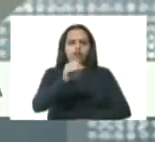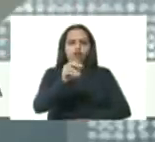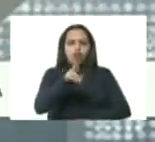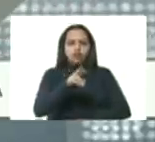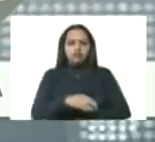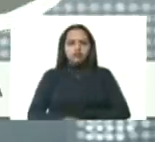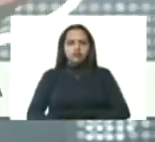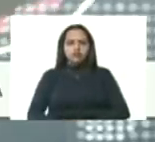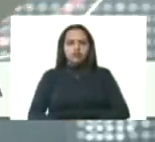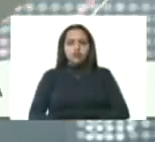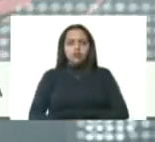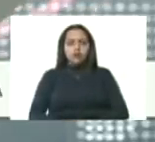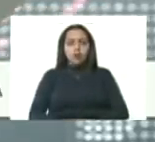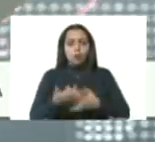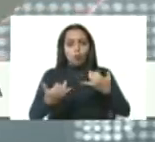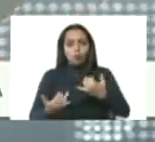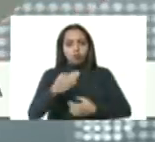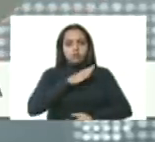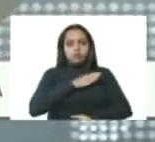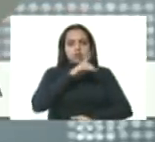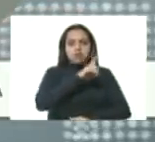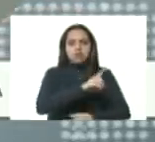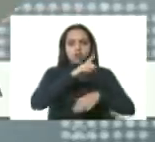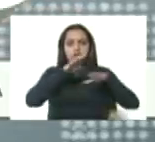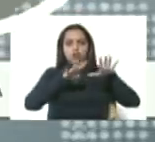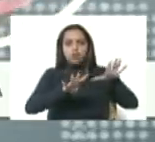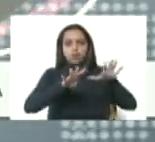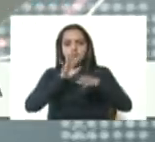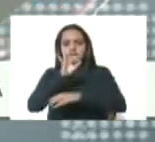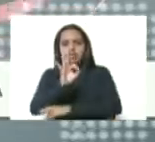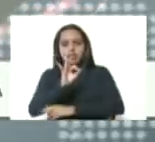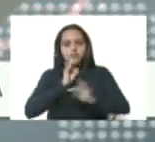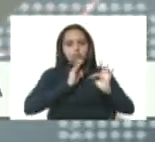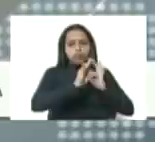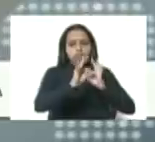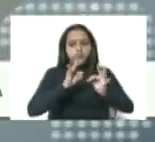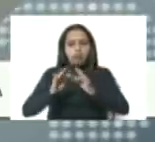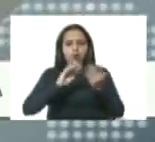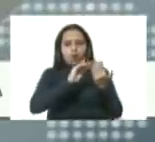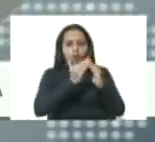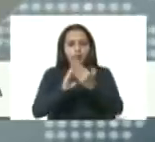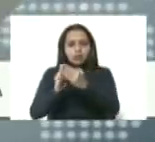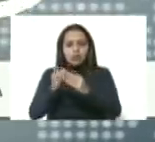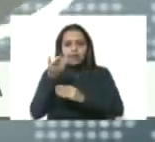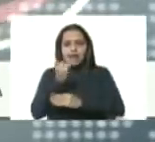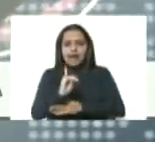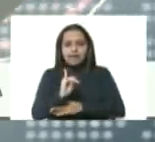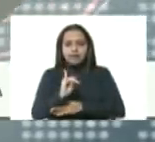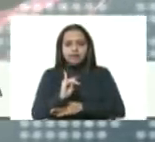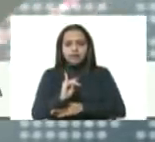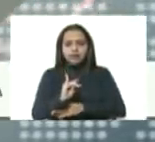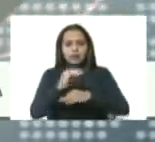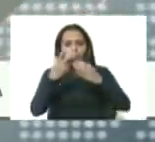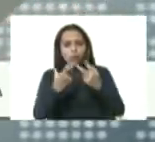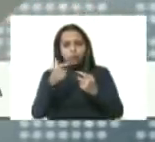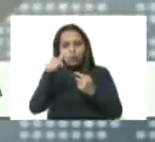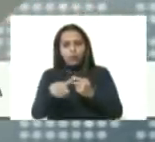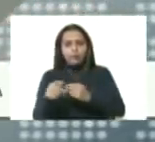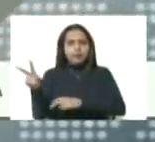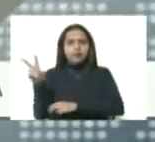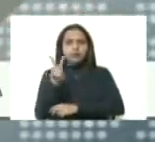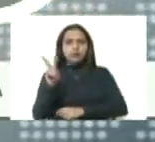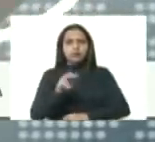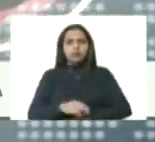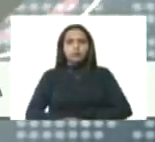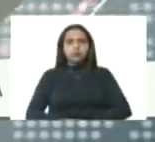Bueno, 193 casos de transmisión comunitaria que se registran hoy en Venezuela.